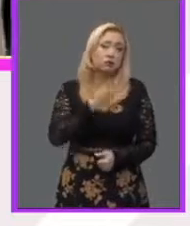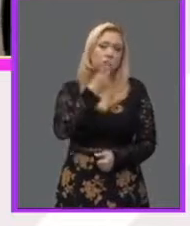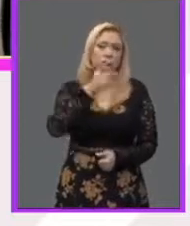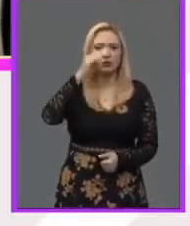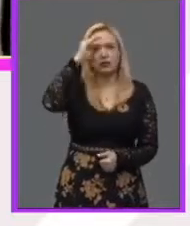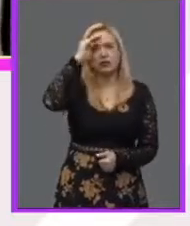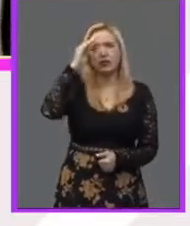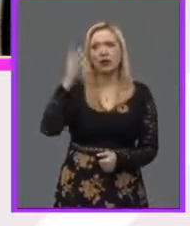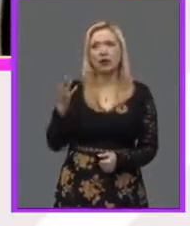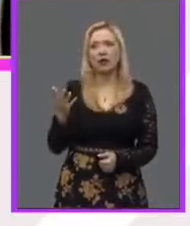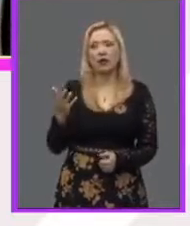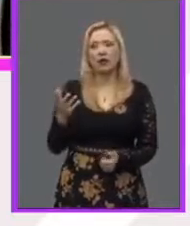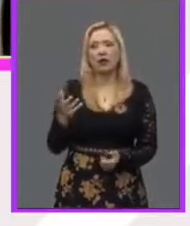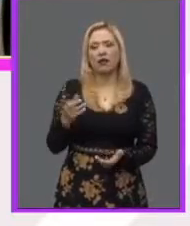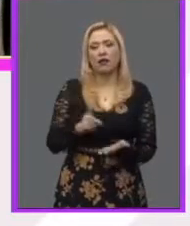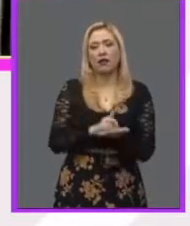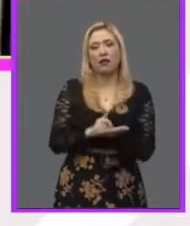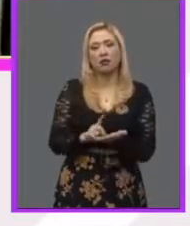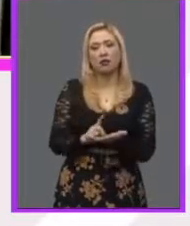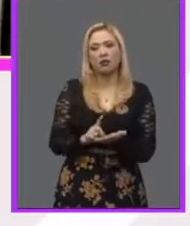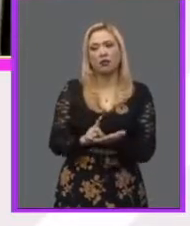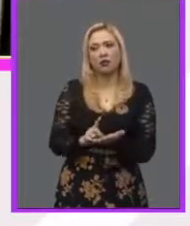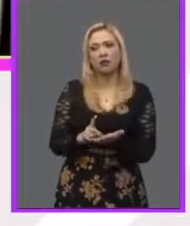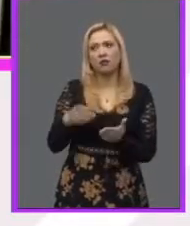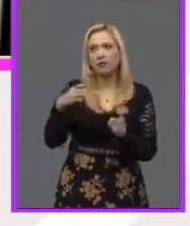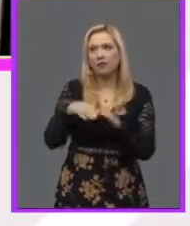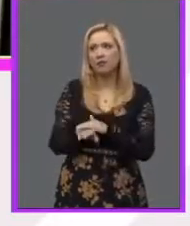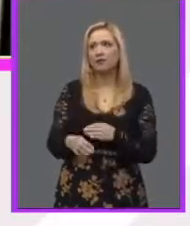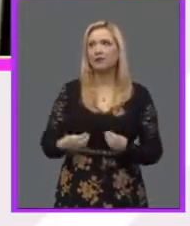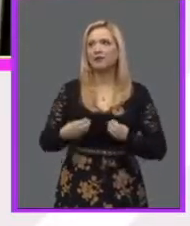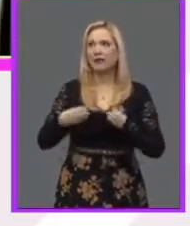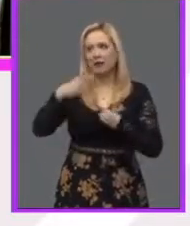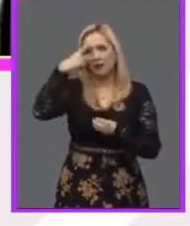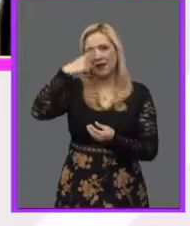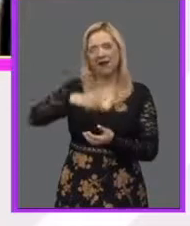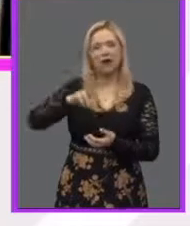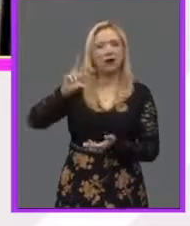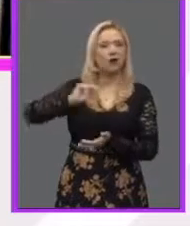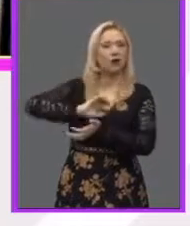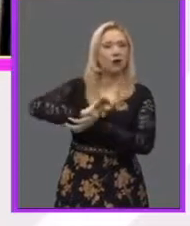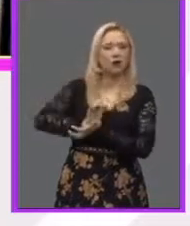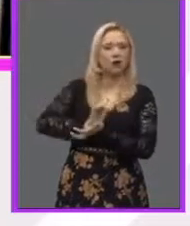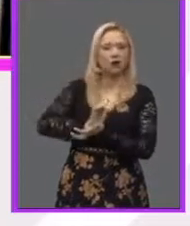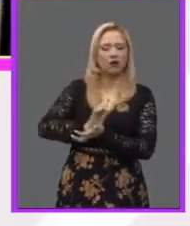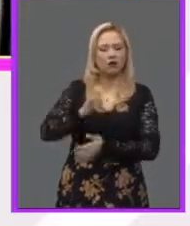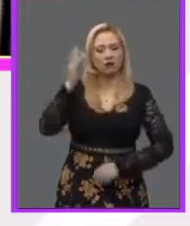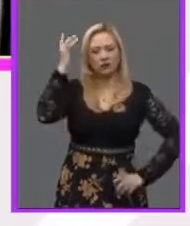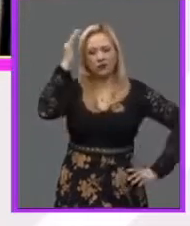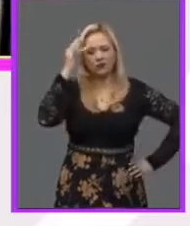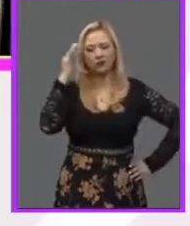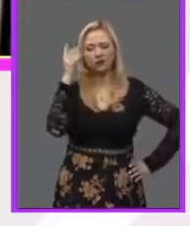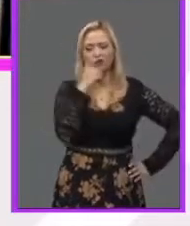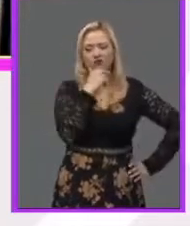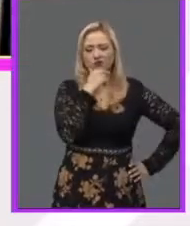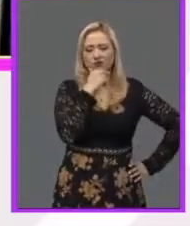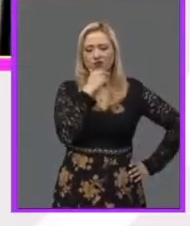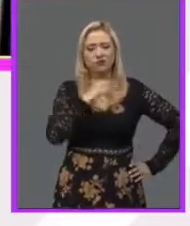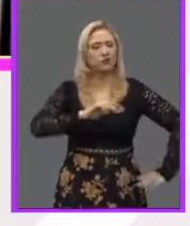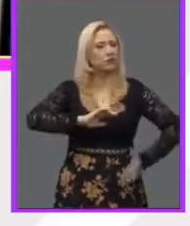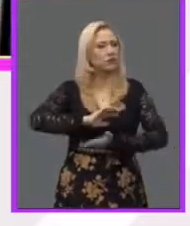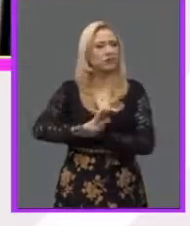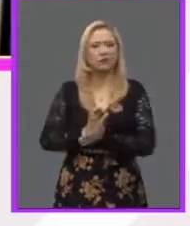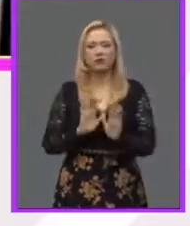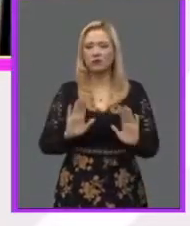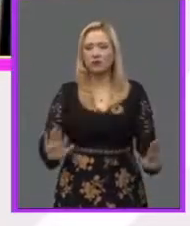sí podemos pensar es que, bueno, si está el derecho a acceder a una vivienda sin discriminación, pues aplican todas las reflexiones en materia de